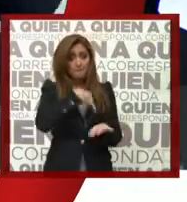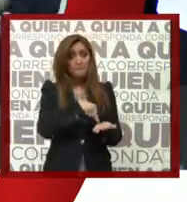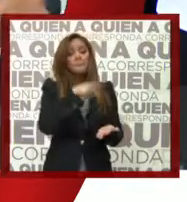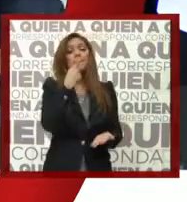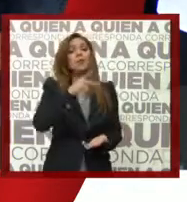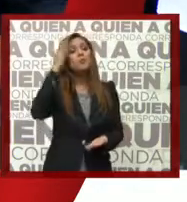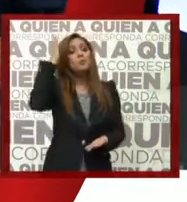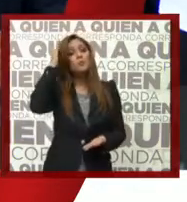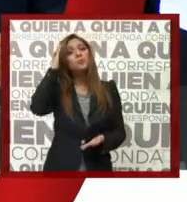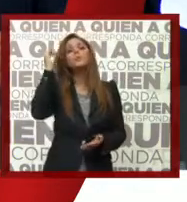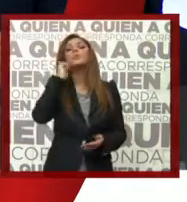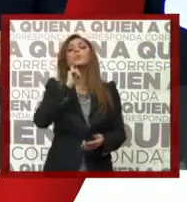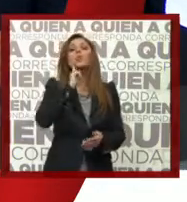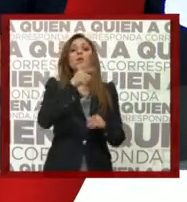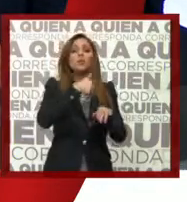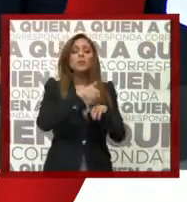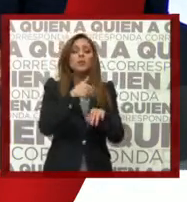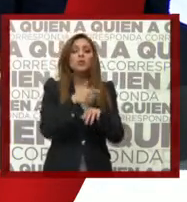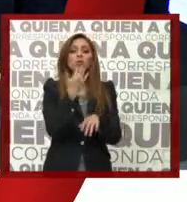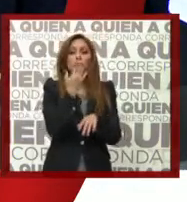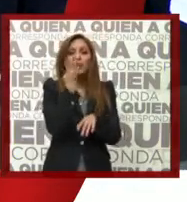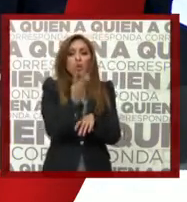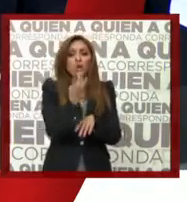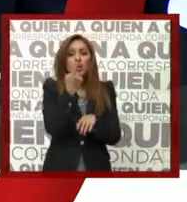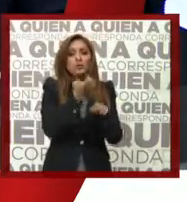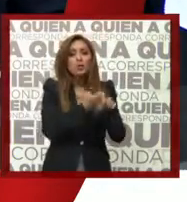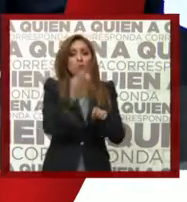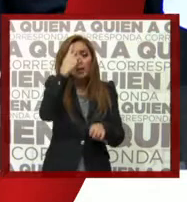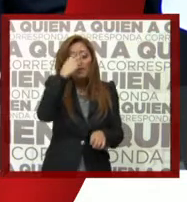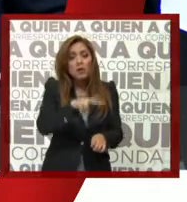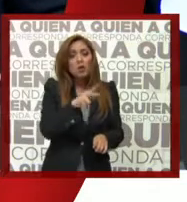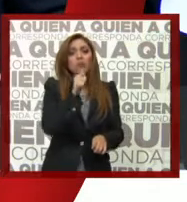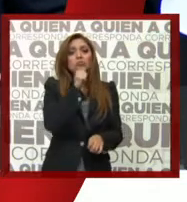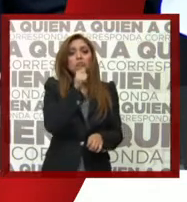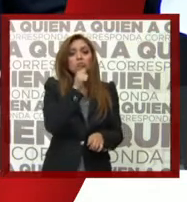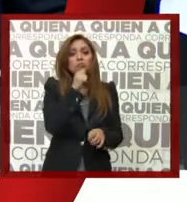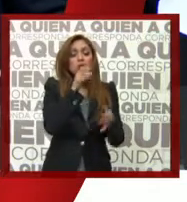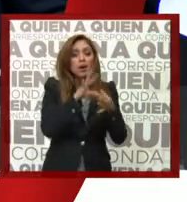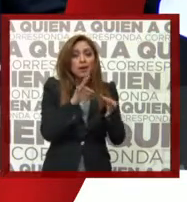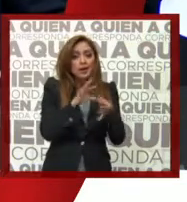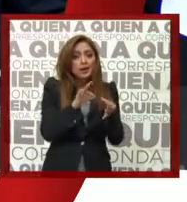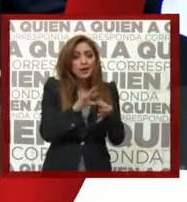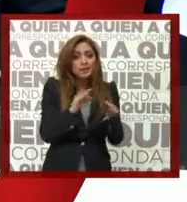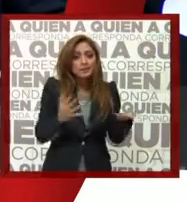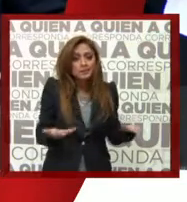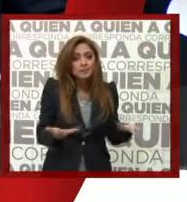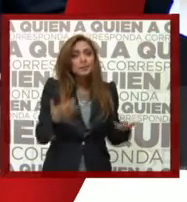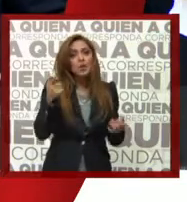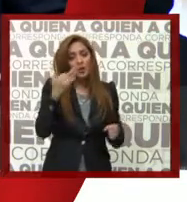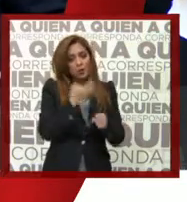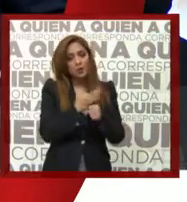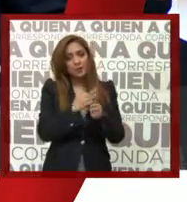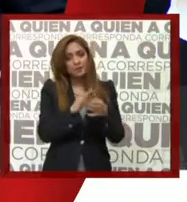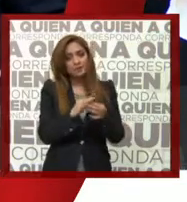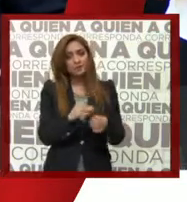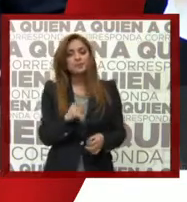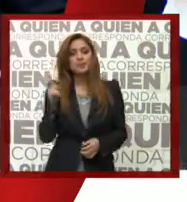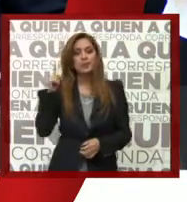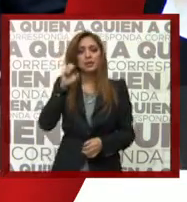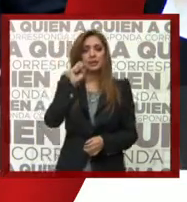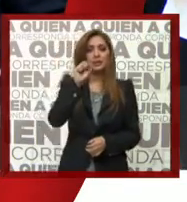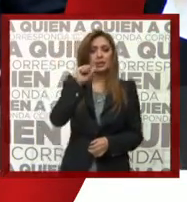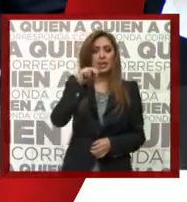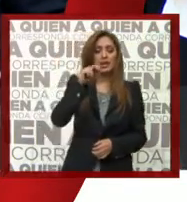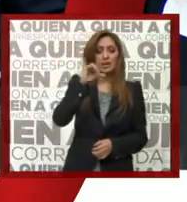la notaría número 54 en el Estado de México, nadie le deja saber, por este medio sí se va a enterar. Sí, de San Cristóbal de Catepec, sí,